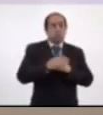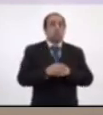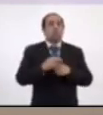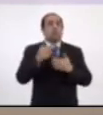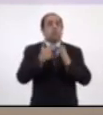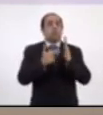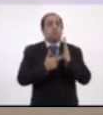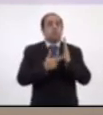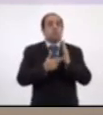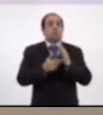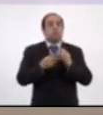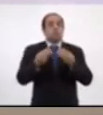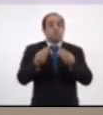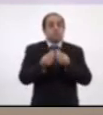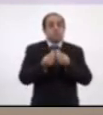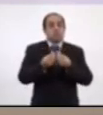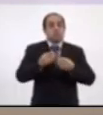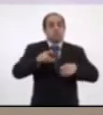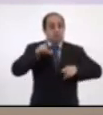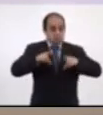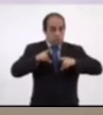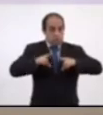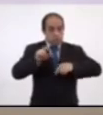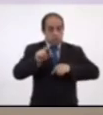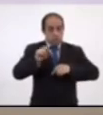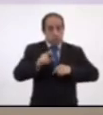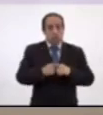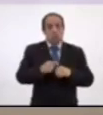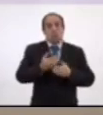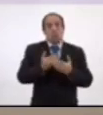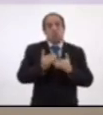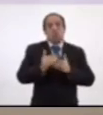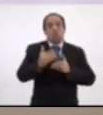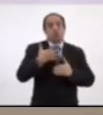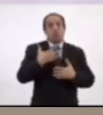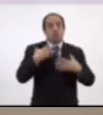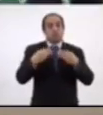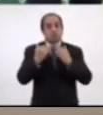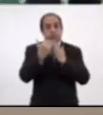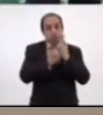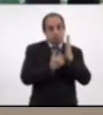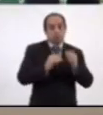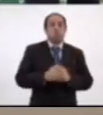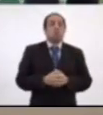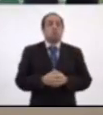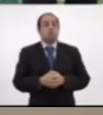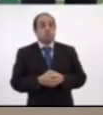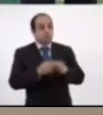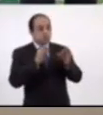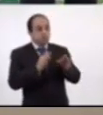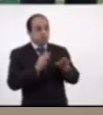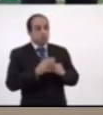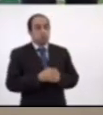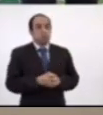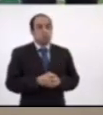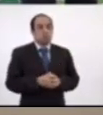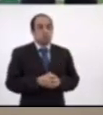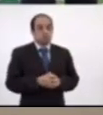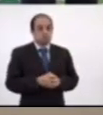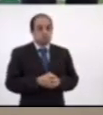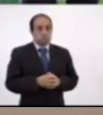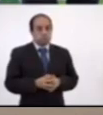aforos, según vaya también avanzando, por supuesto, la caída de la pandemia. Perfecto.